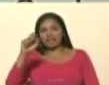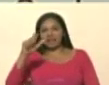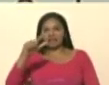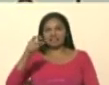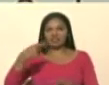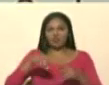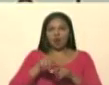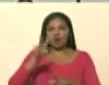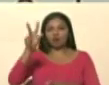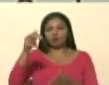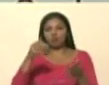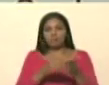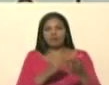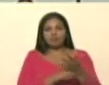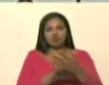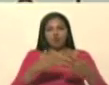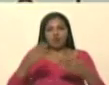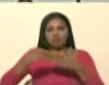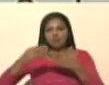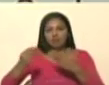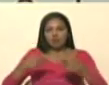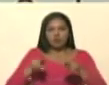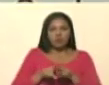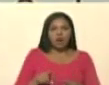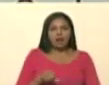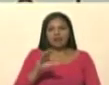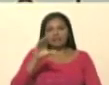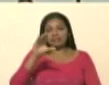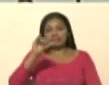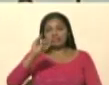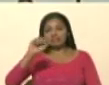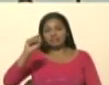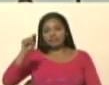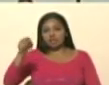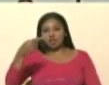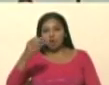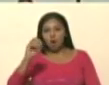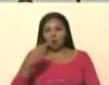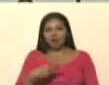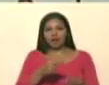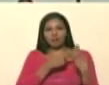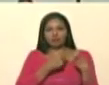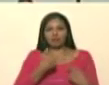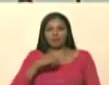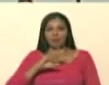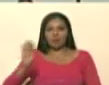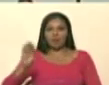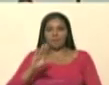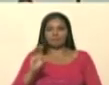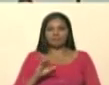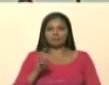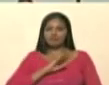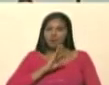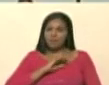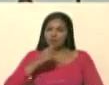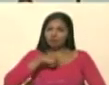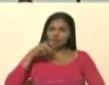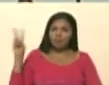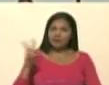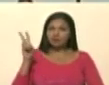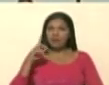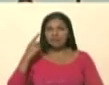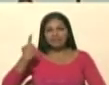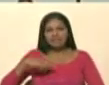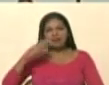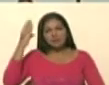mil millones de dólares de sitio que le pertenecen al país le pertenecen a venezuela tiene que haber